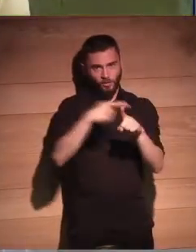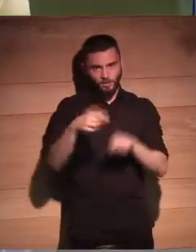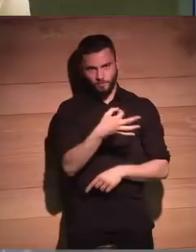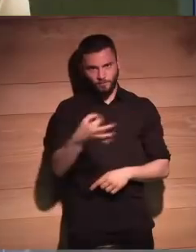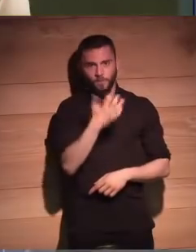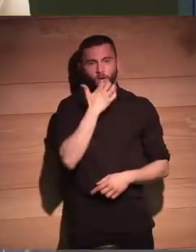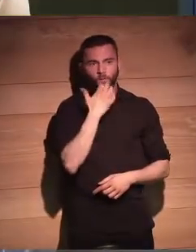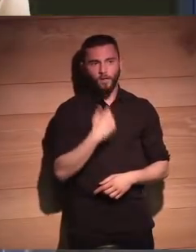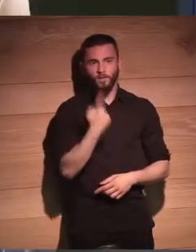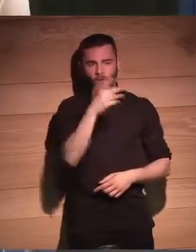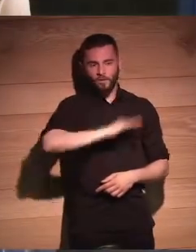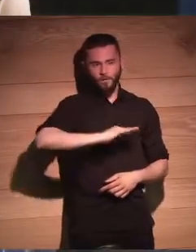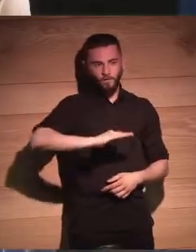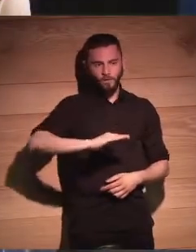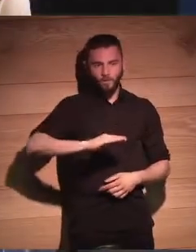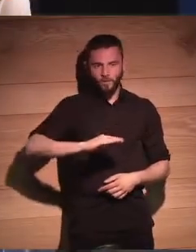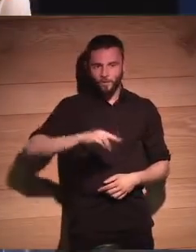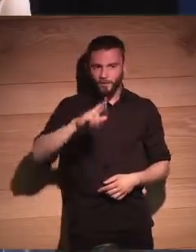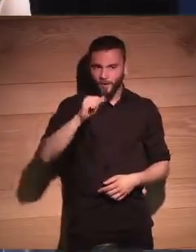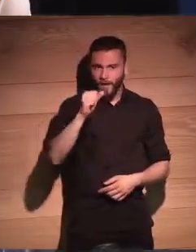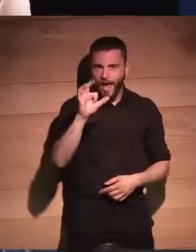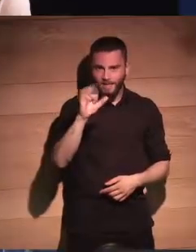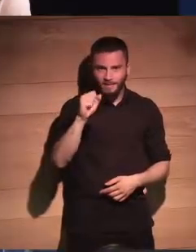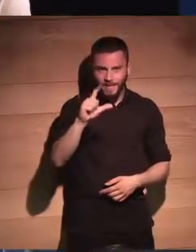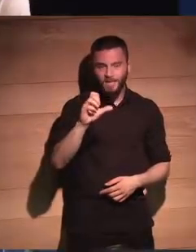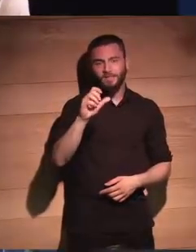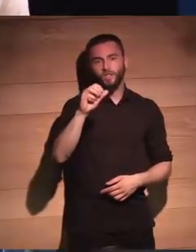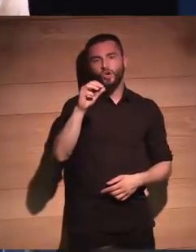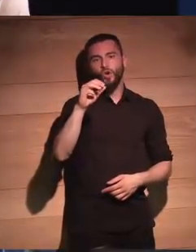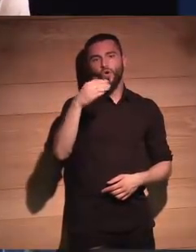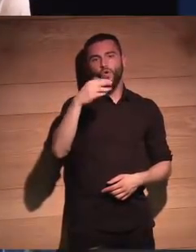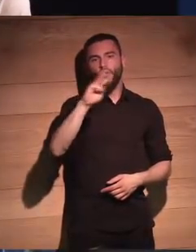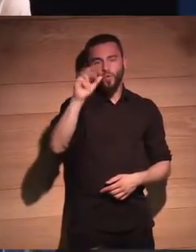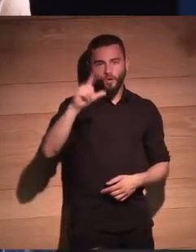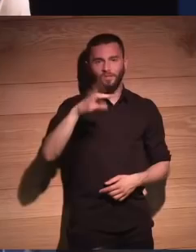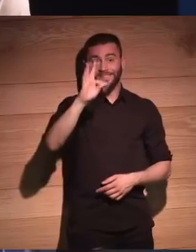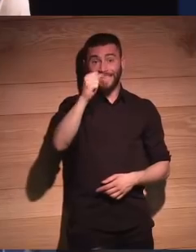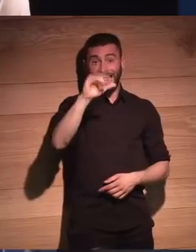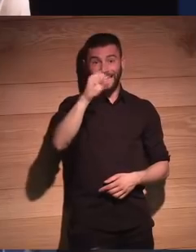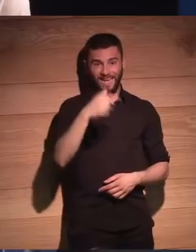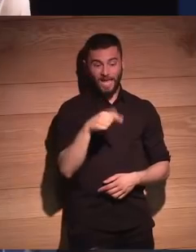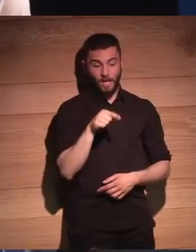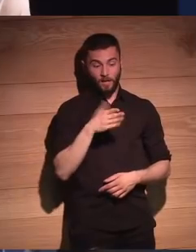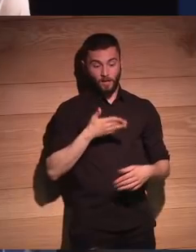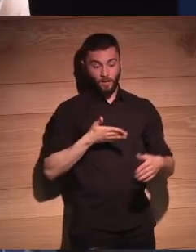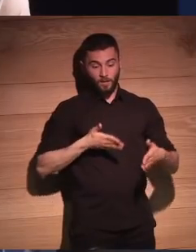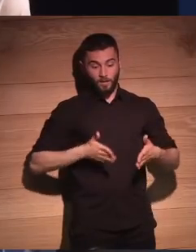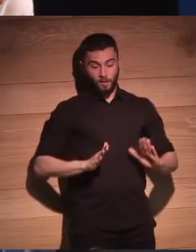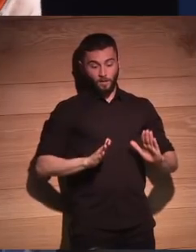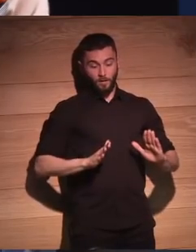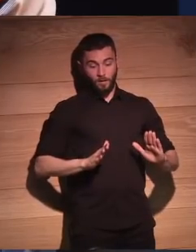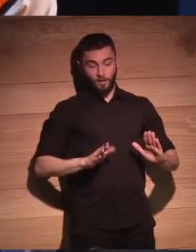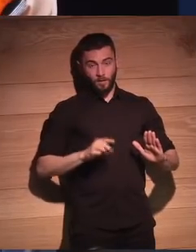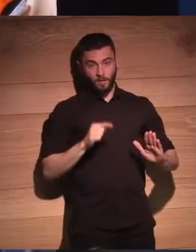ejemplo, uno de los villanos de Batman, que es Ra's al Ghul, tiene una hija que es Talia, ¿no? Que es uno de los amores de Batman, que es un personaje que